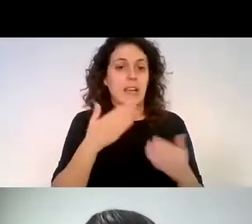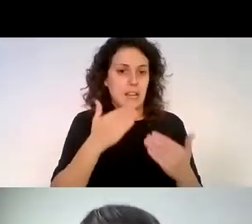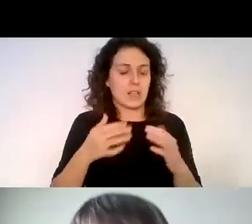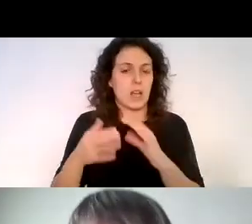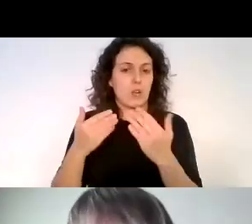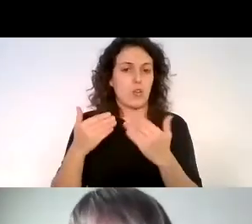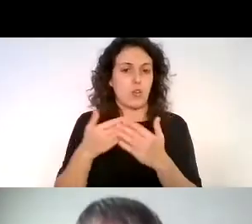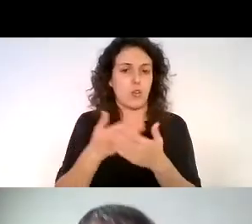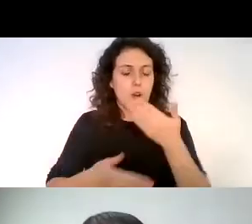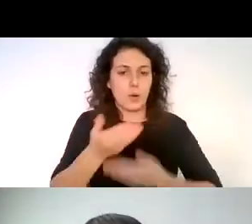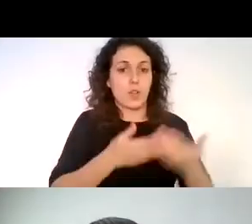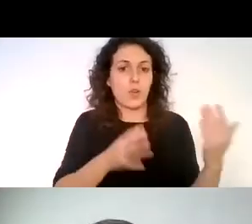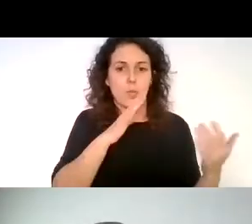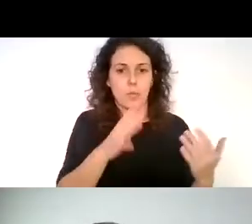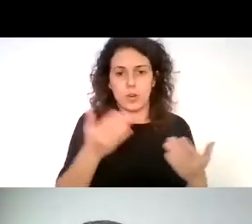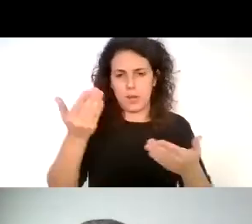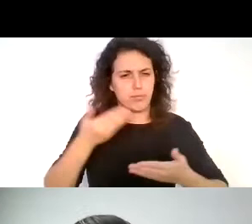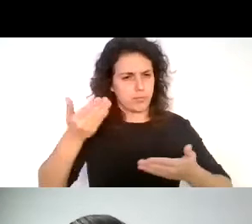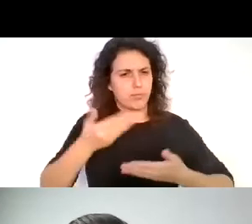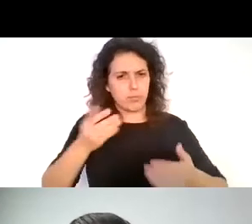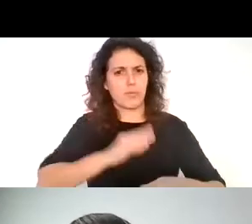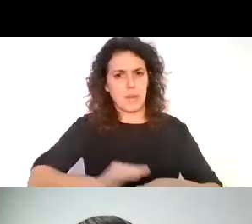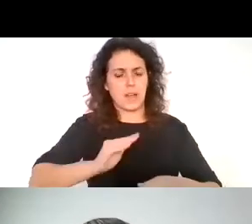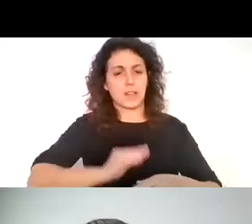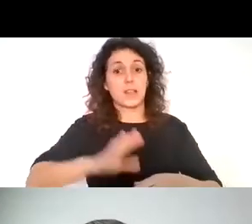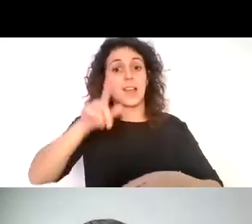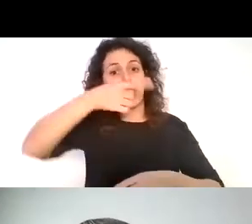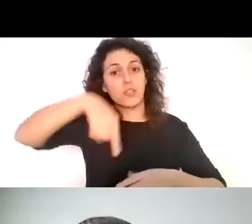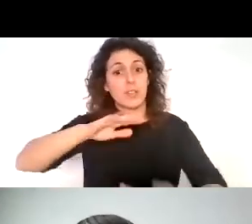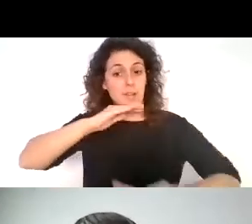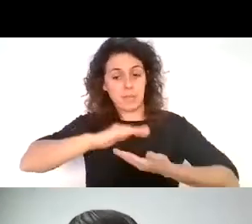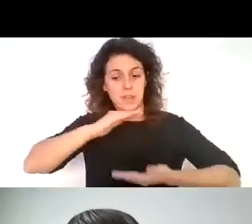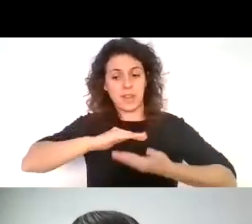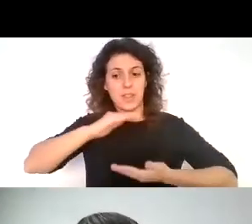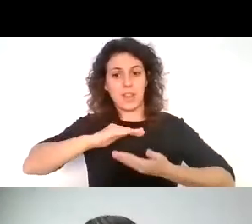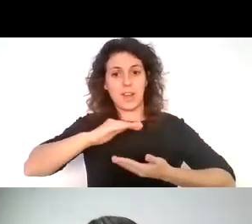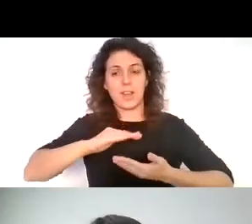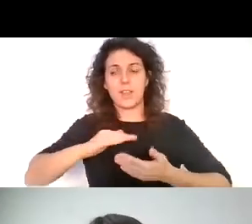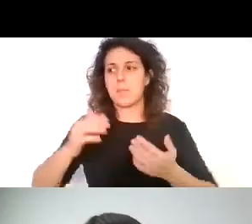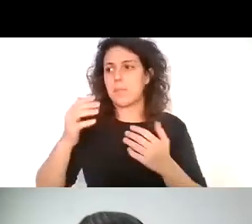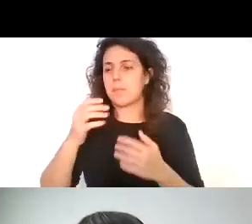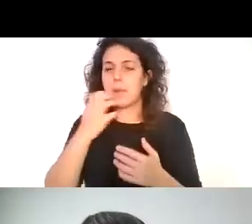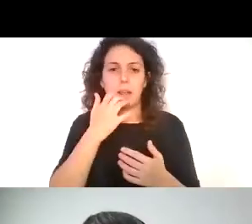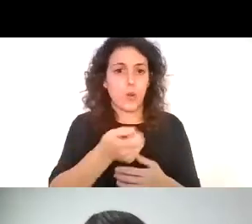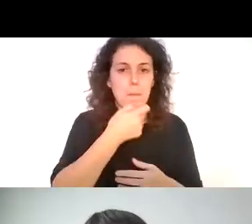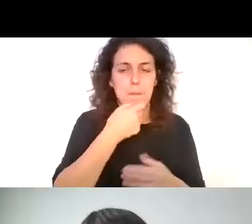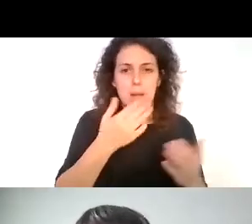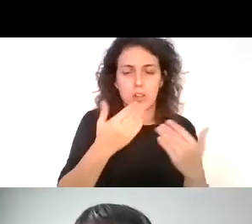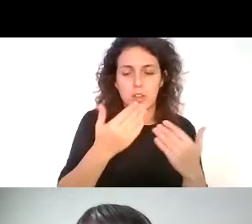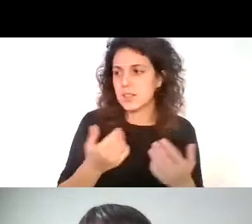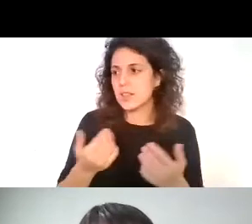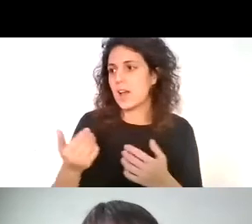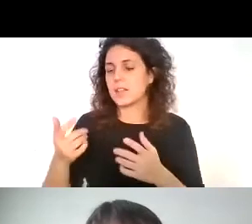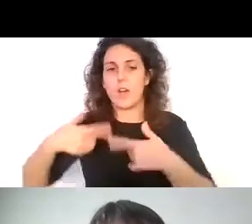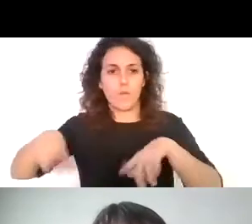porque se prestan siempre a ayudarnos al máximo. Son ellos los que tienen la capacidad de atraer periodistas, de atraer bloggers, de atraer agencias de